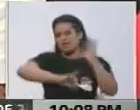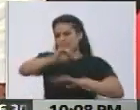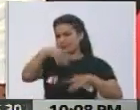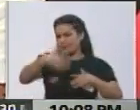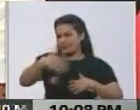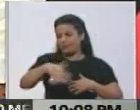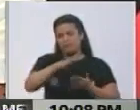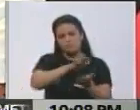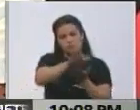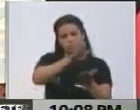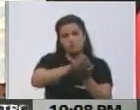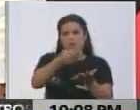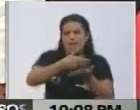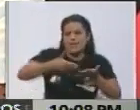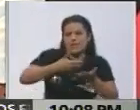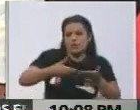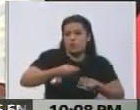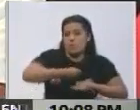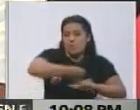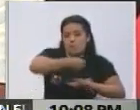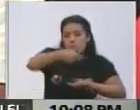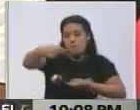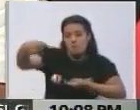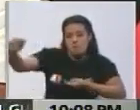palabra escrita. Y el periódico.